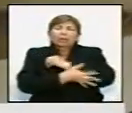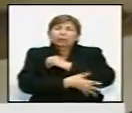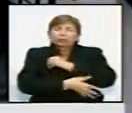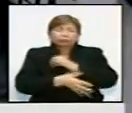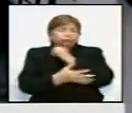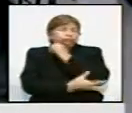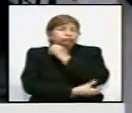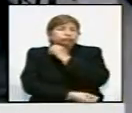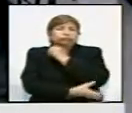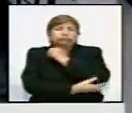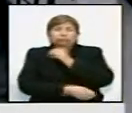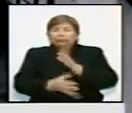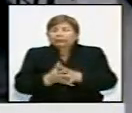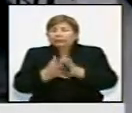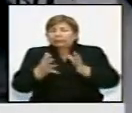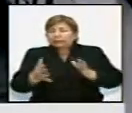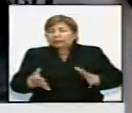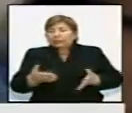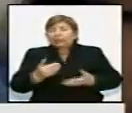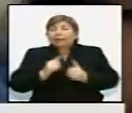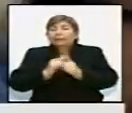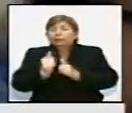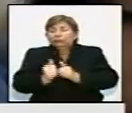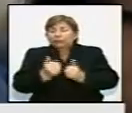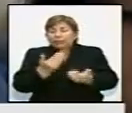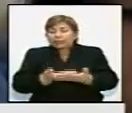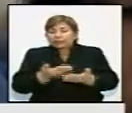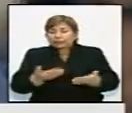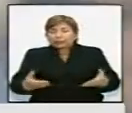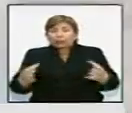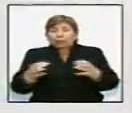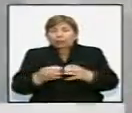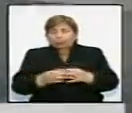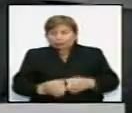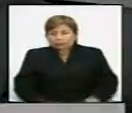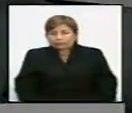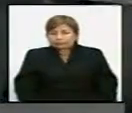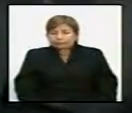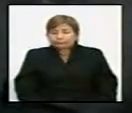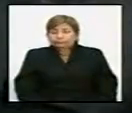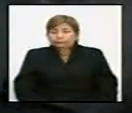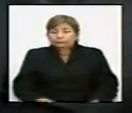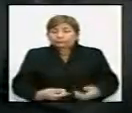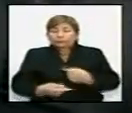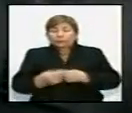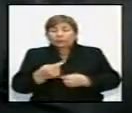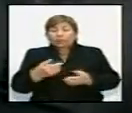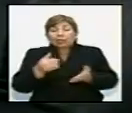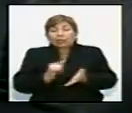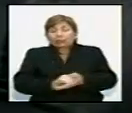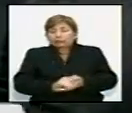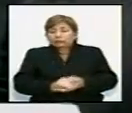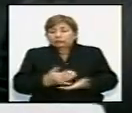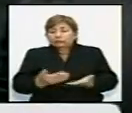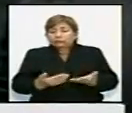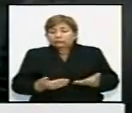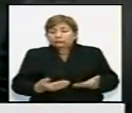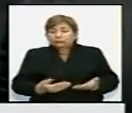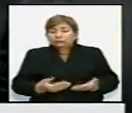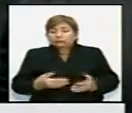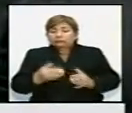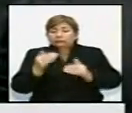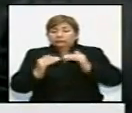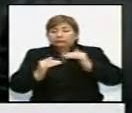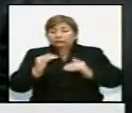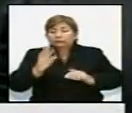son de pobreza y pobreza extrema, que postularán a esta convocatoria. O retornamos al indicador de la nota